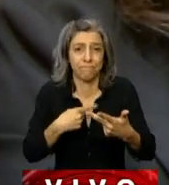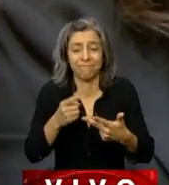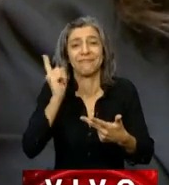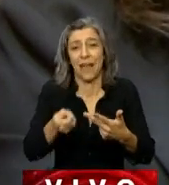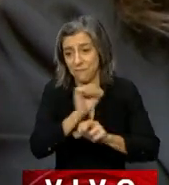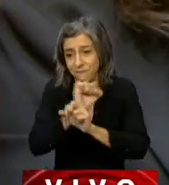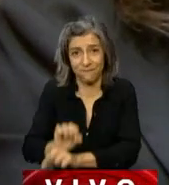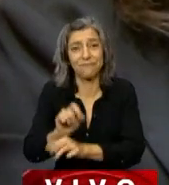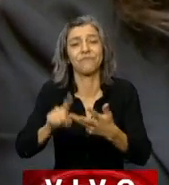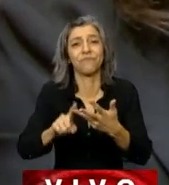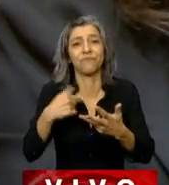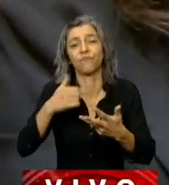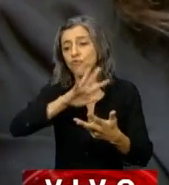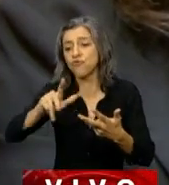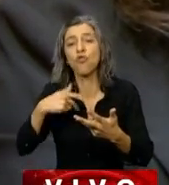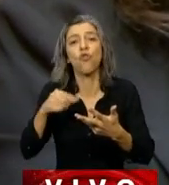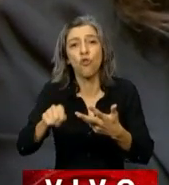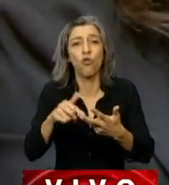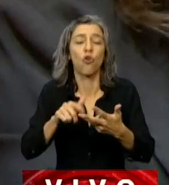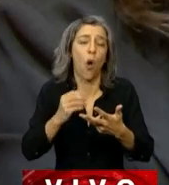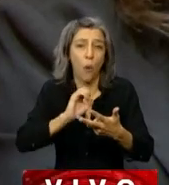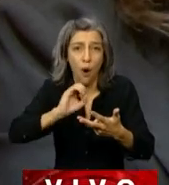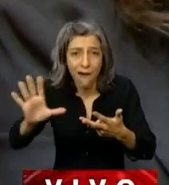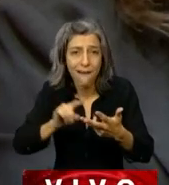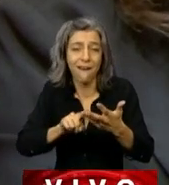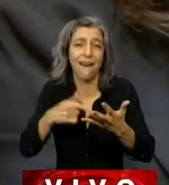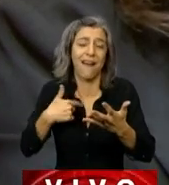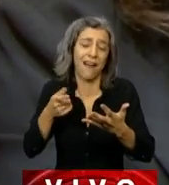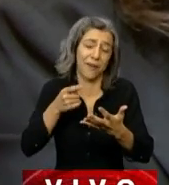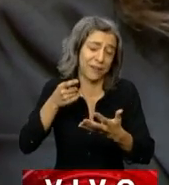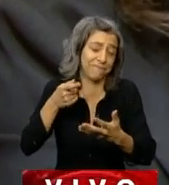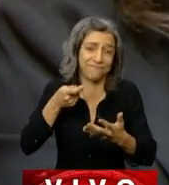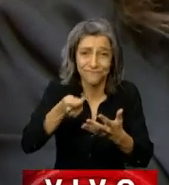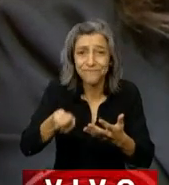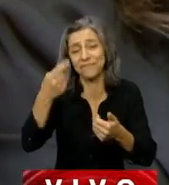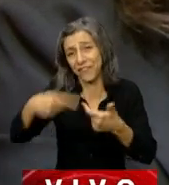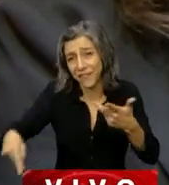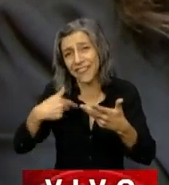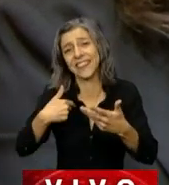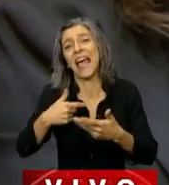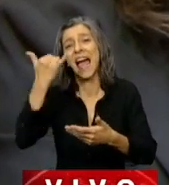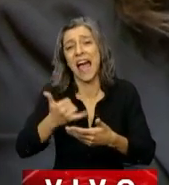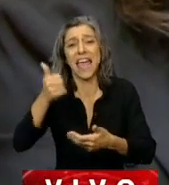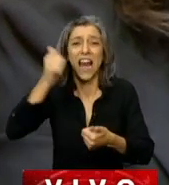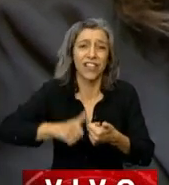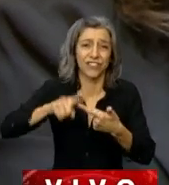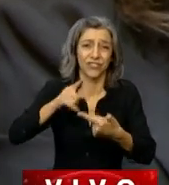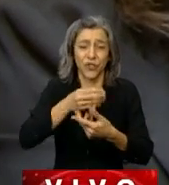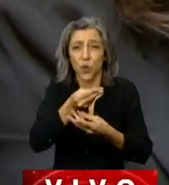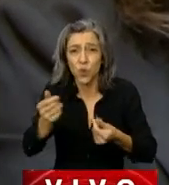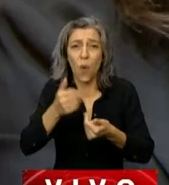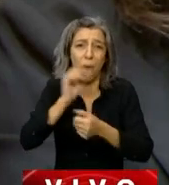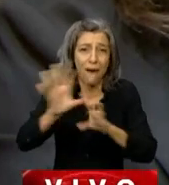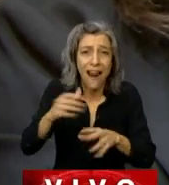libertad, turbación de posesión, robo agravado, intimidación pública, instigación a cometer delitos, lesiones leves, lesiones graves, daño y